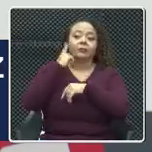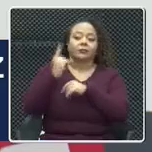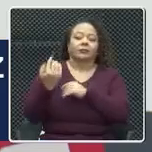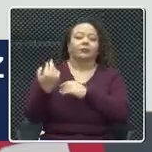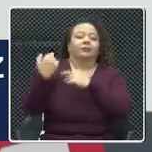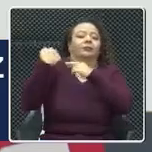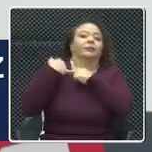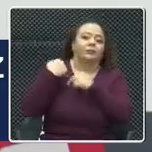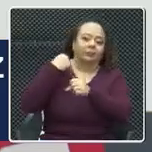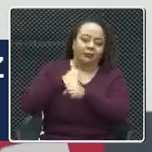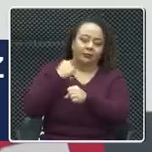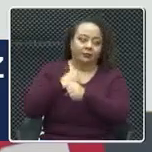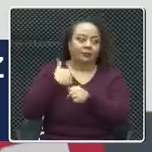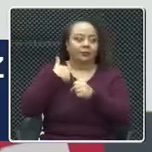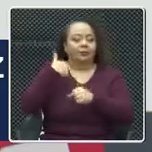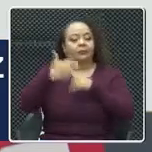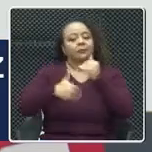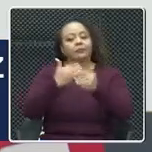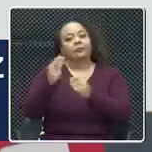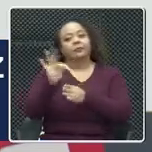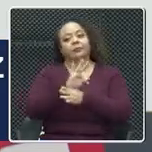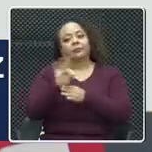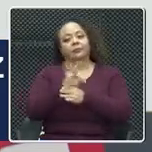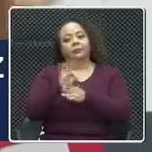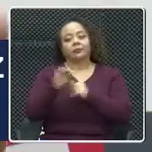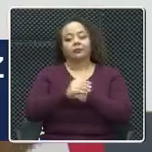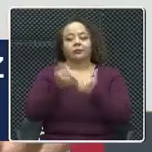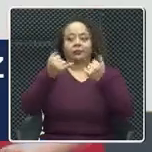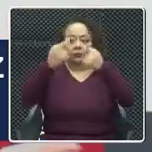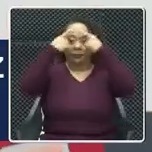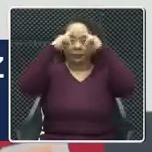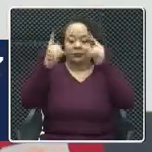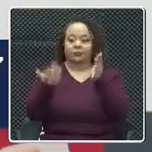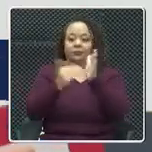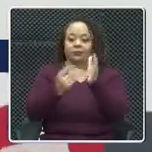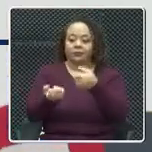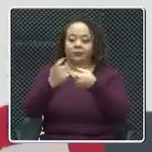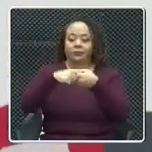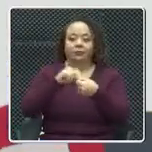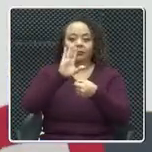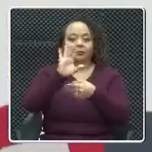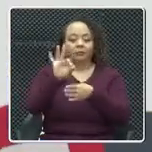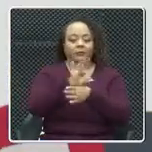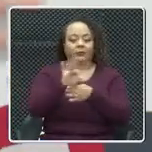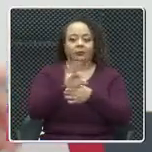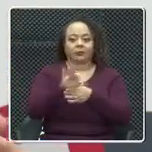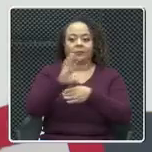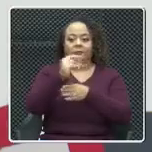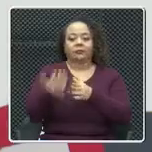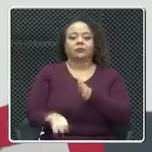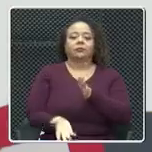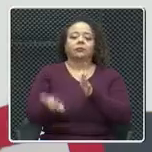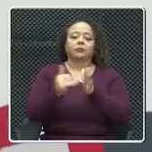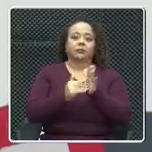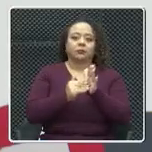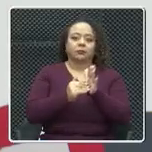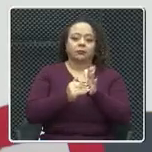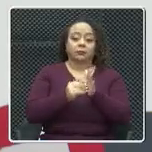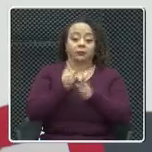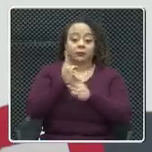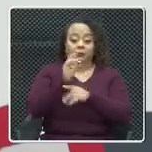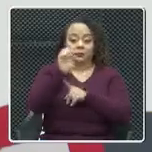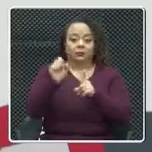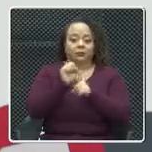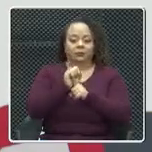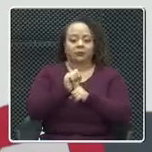sobrecarga laboral, hay un proceso terapéutico de por medio, ya se logra reincorporar a sus funciones y vuelve a la misma